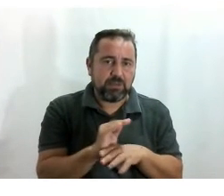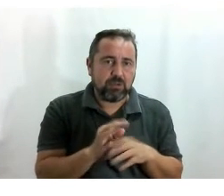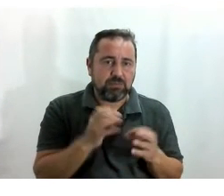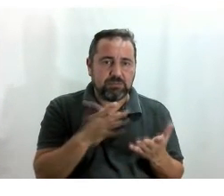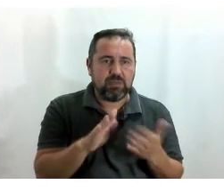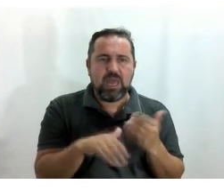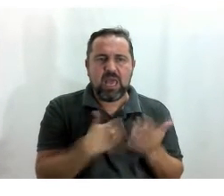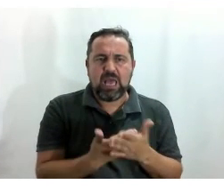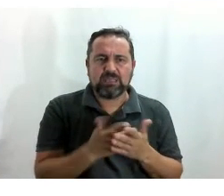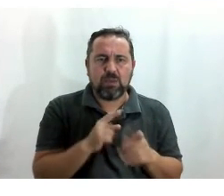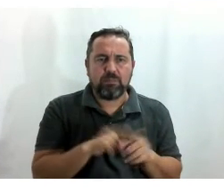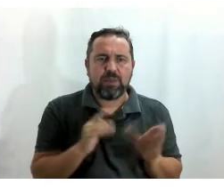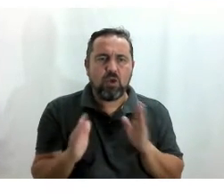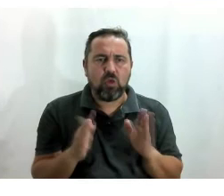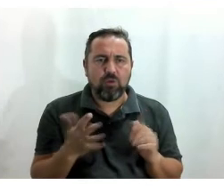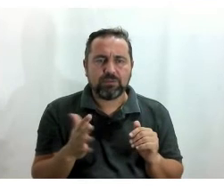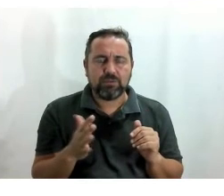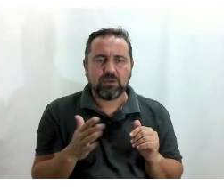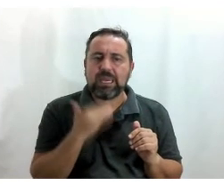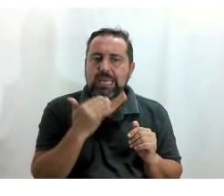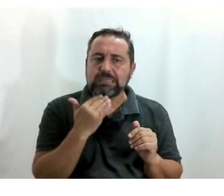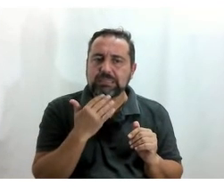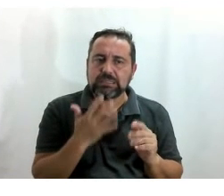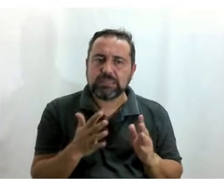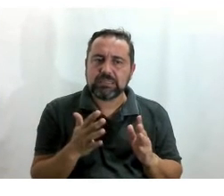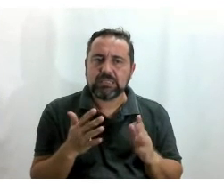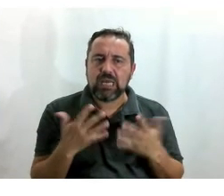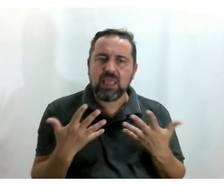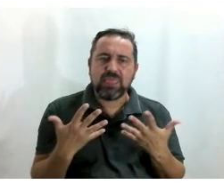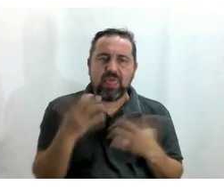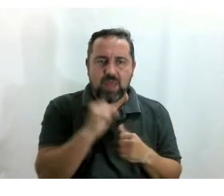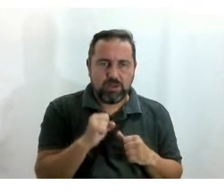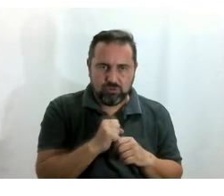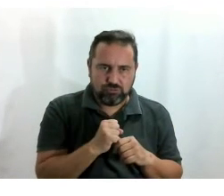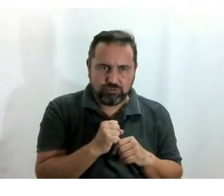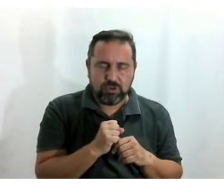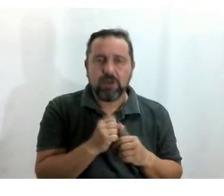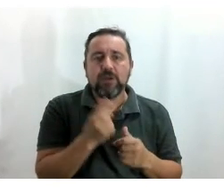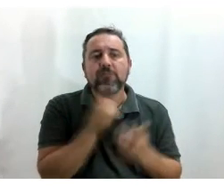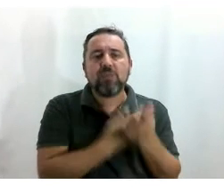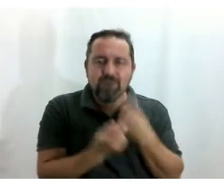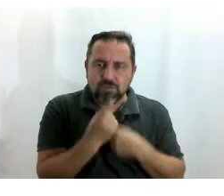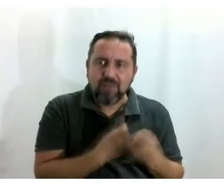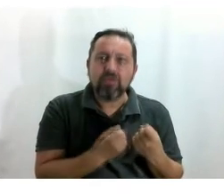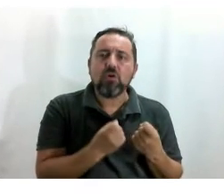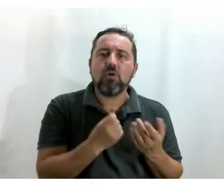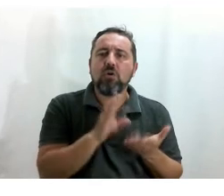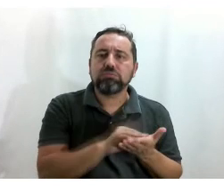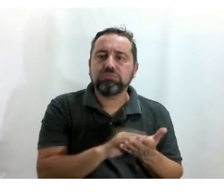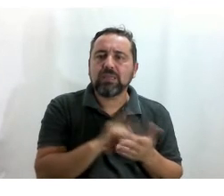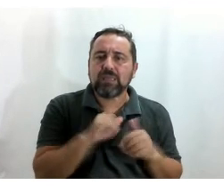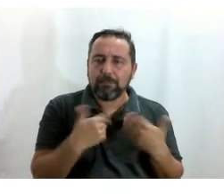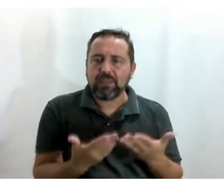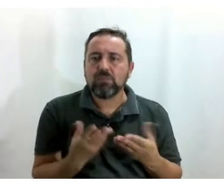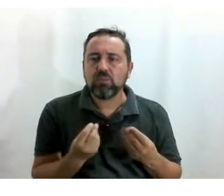durante hasta un periodo de hasta casi 10 años, ¿no? Y con una información también